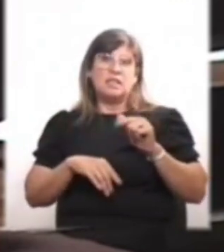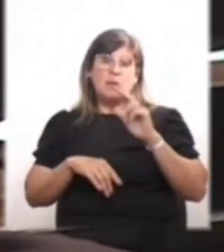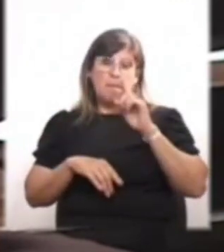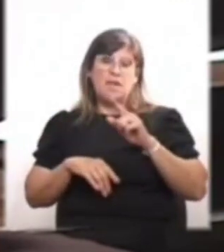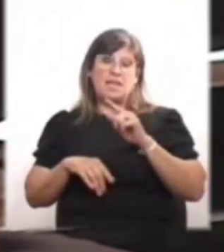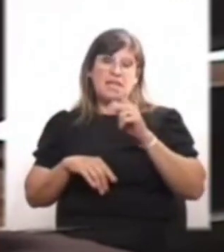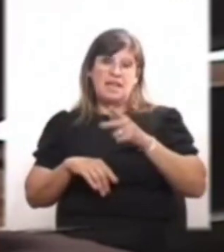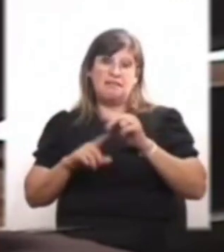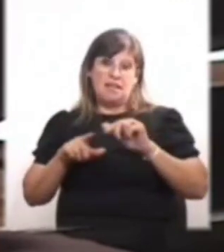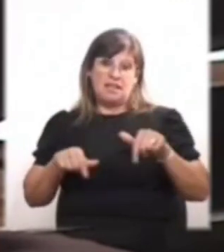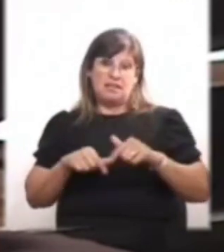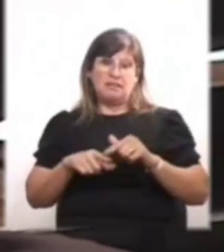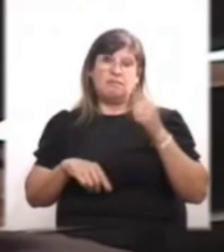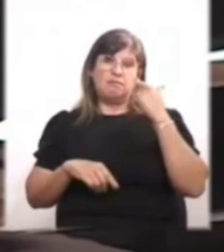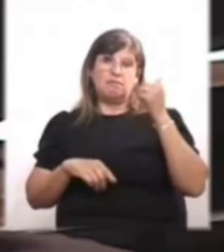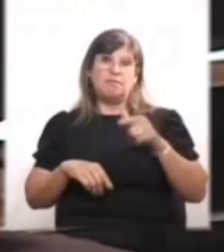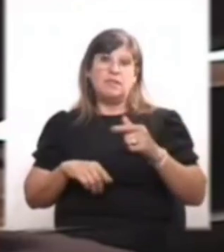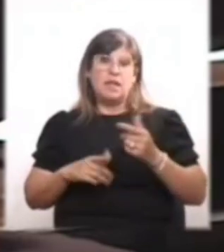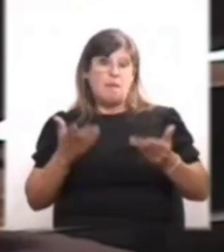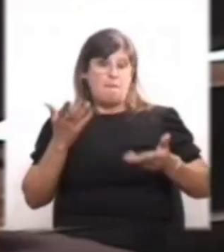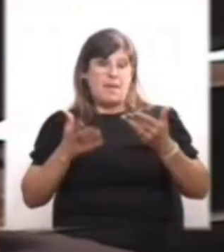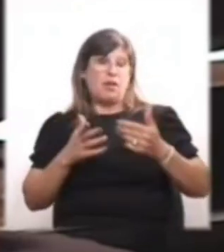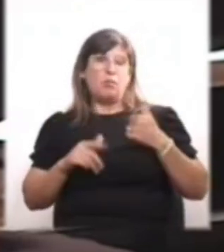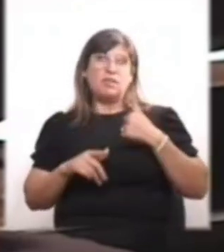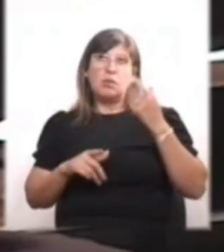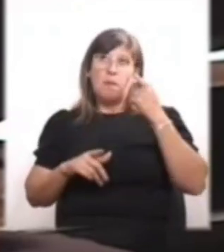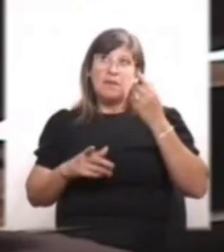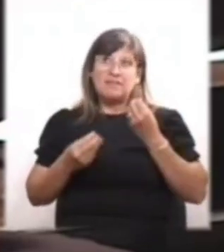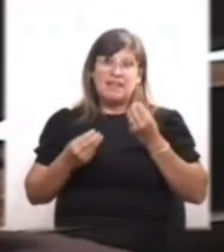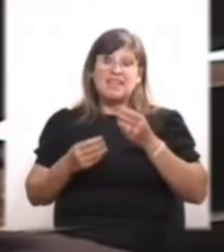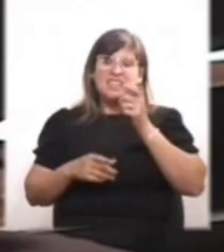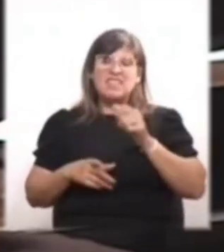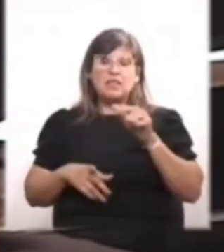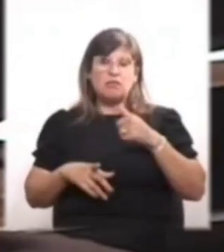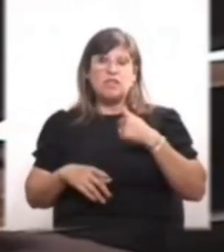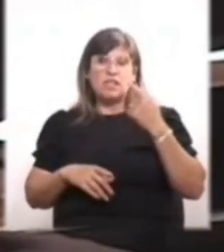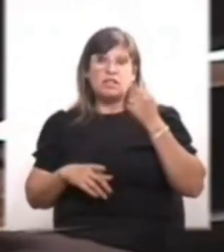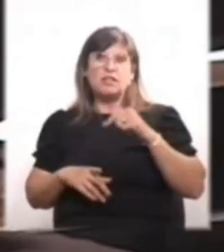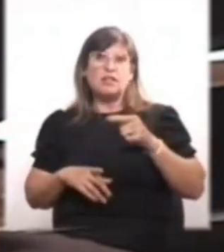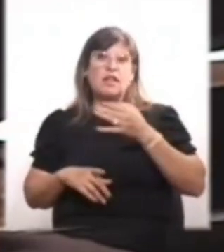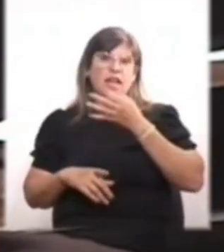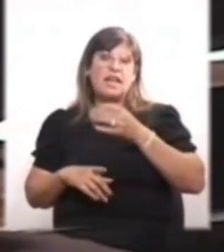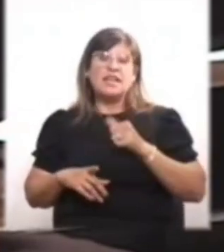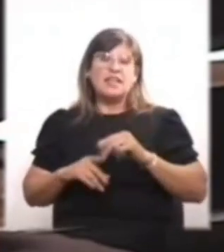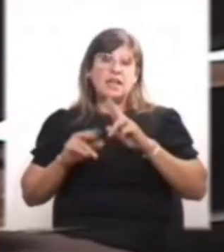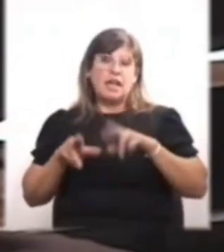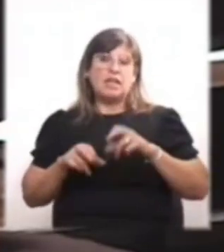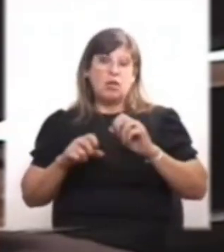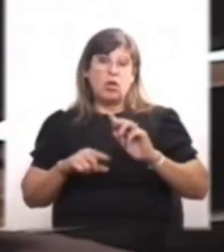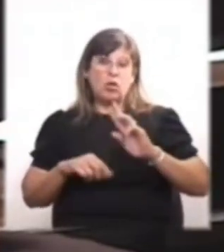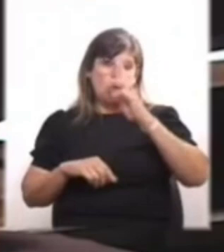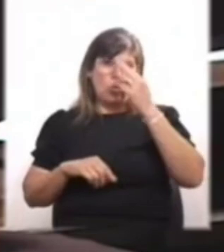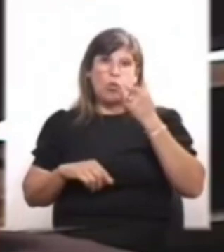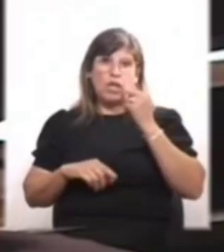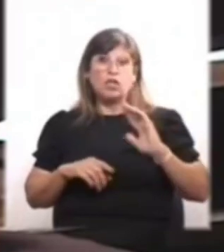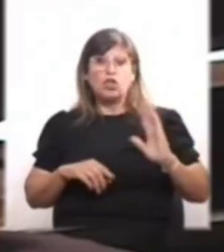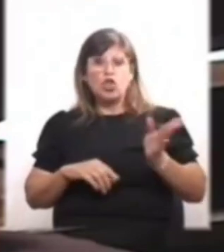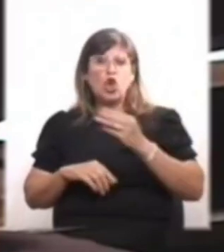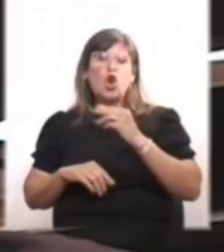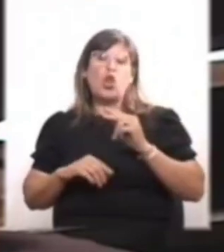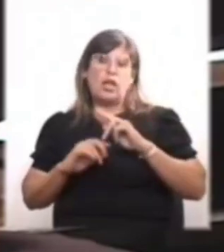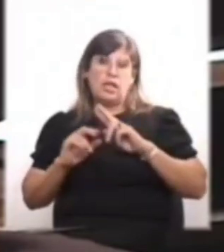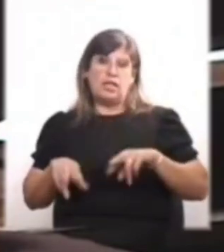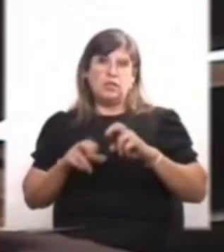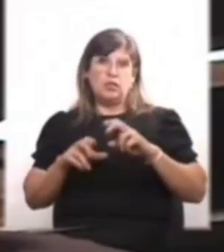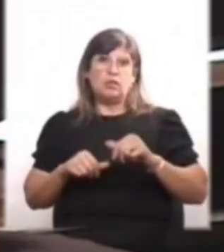847.000 hectáreas. Para comparar y tener una dimensión de lo que implica ese número, le decimos que la agricultura en el Uruguay, toda la